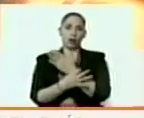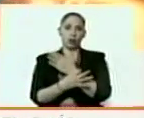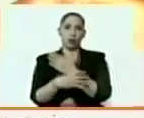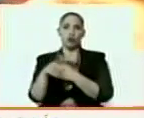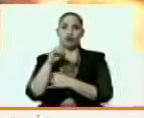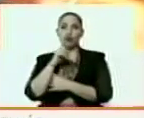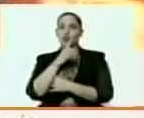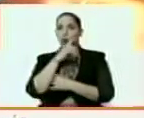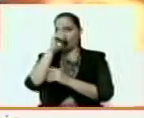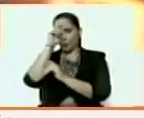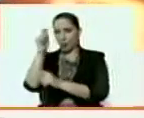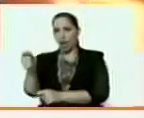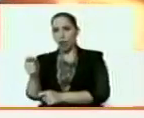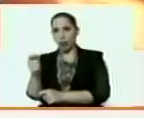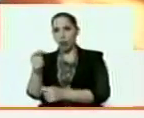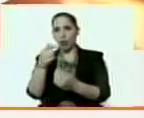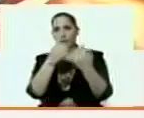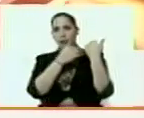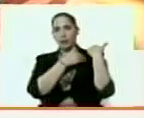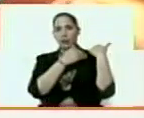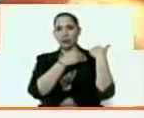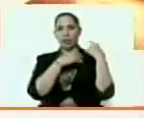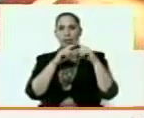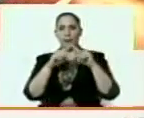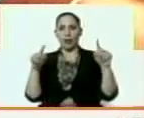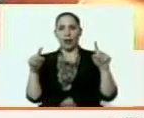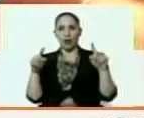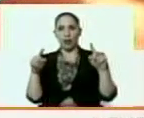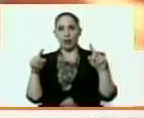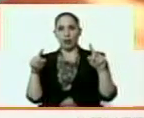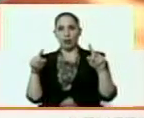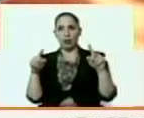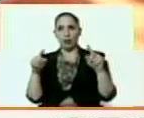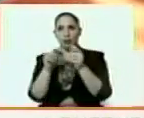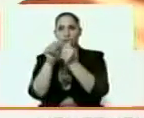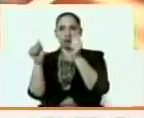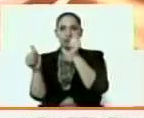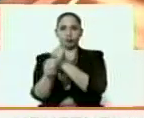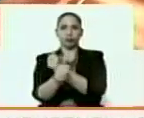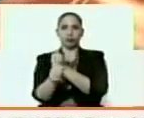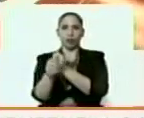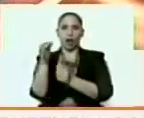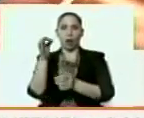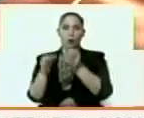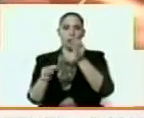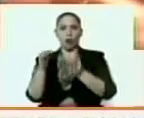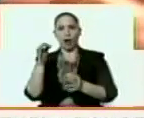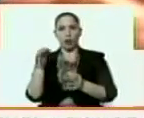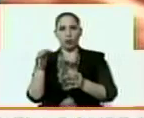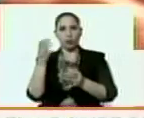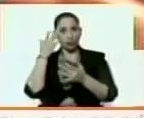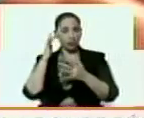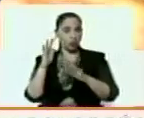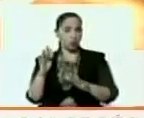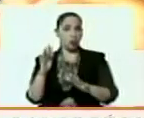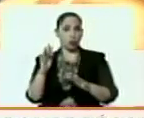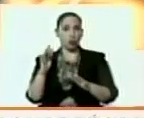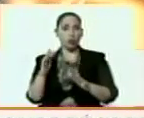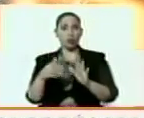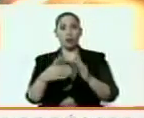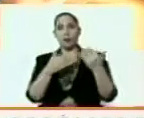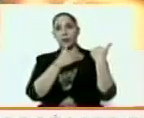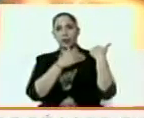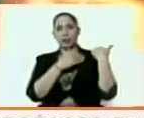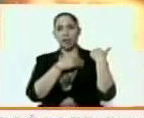nombrado el representante para que designara a los abogados que iban a representar a la República Bolivariana de